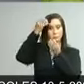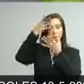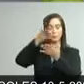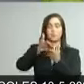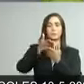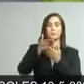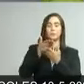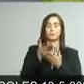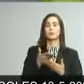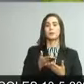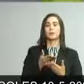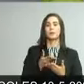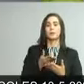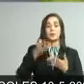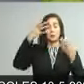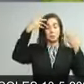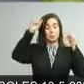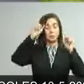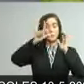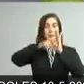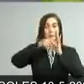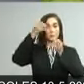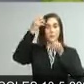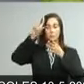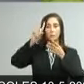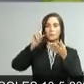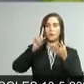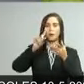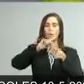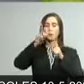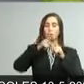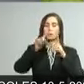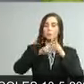el presidente o